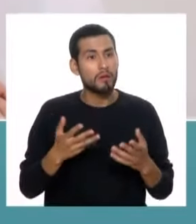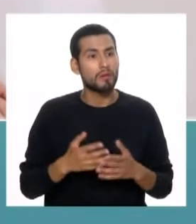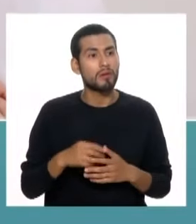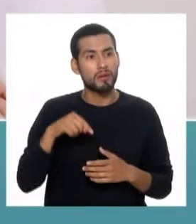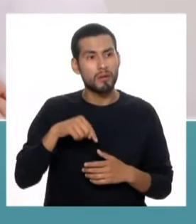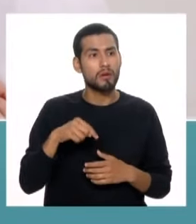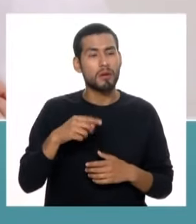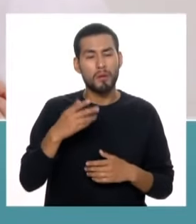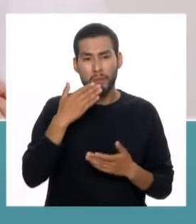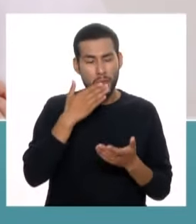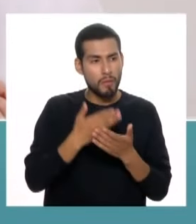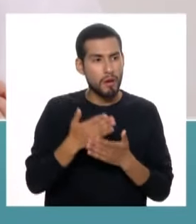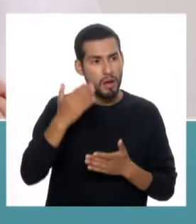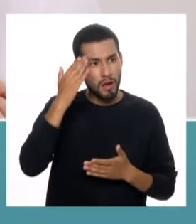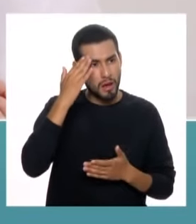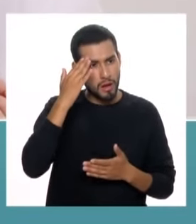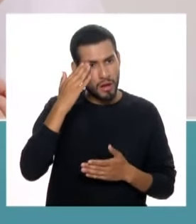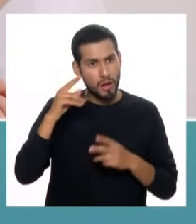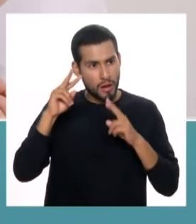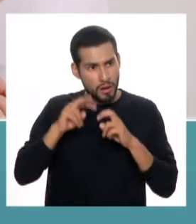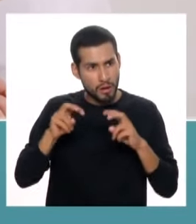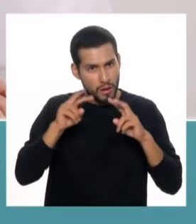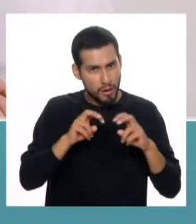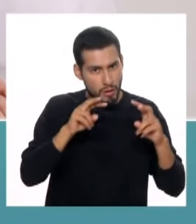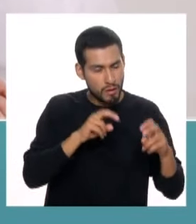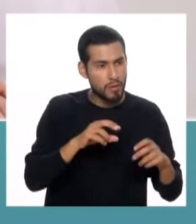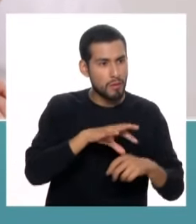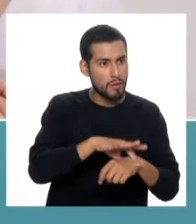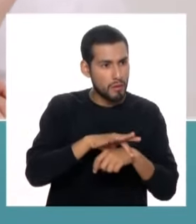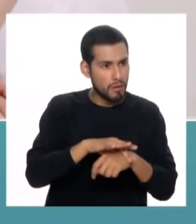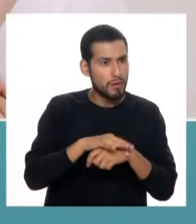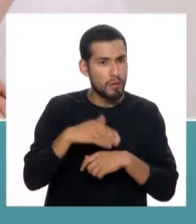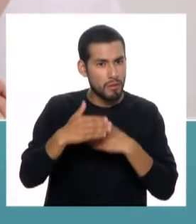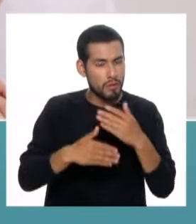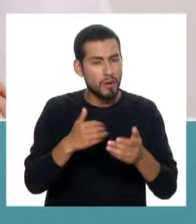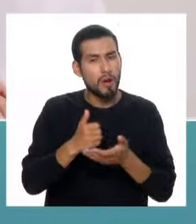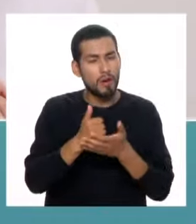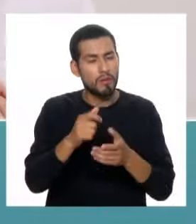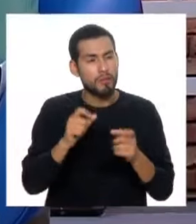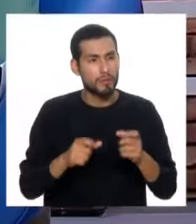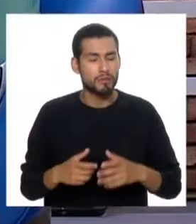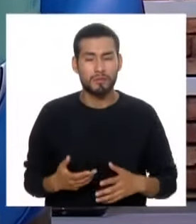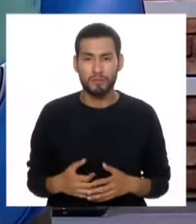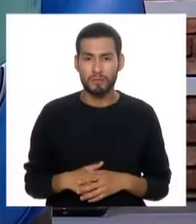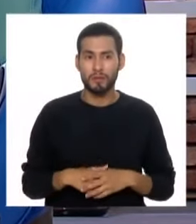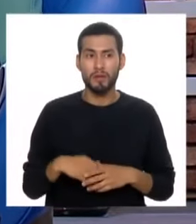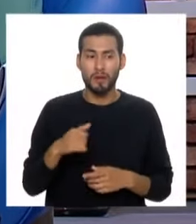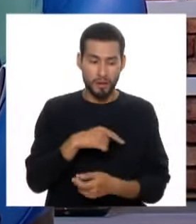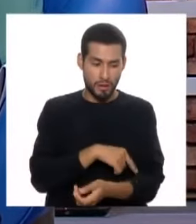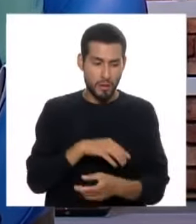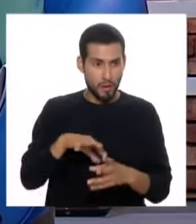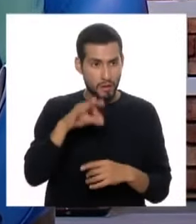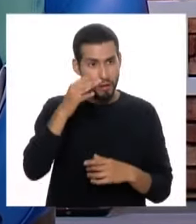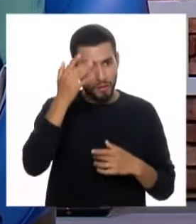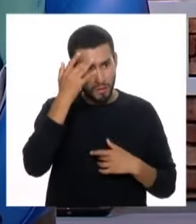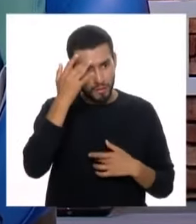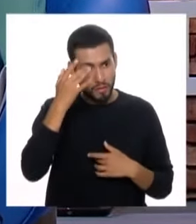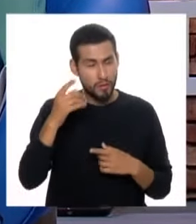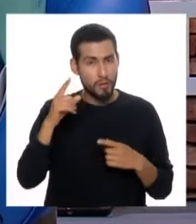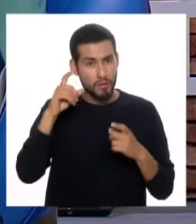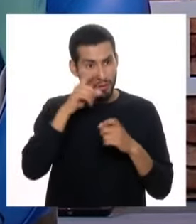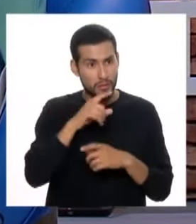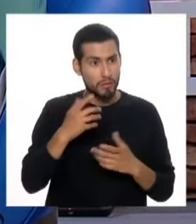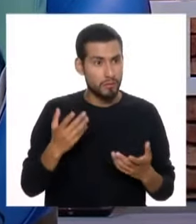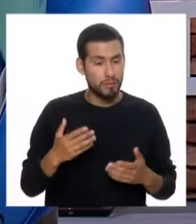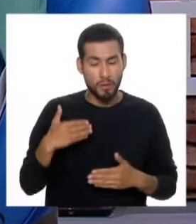tiene una ventaja de pasar exámenes médicos y le van a ayudar a la población. Y mucha gente ha detectado enfermedades complicadas